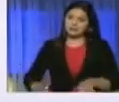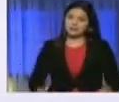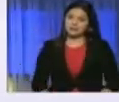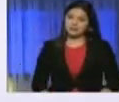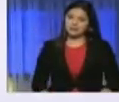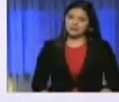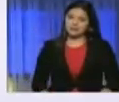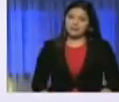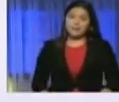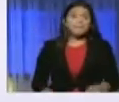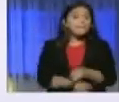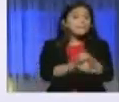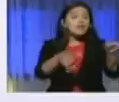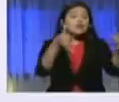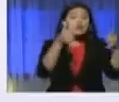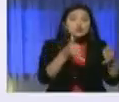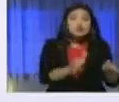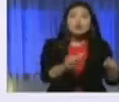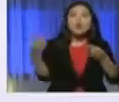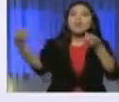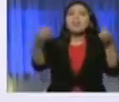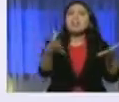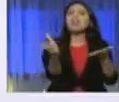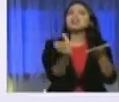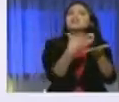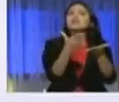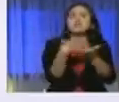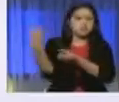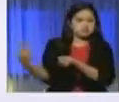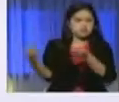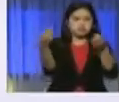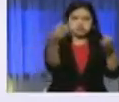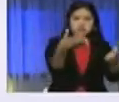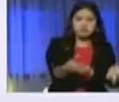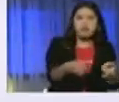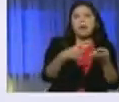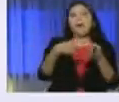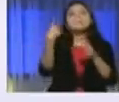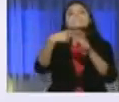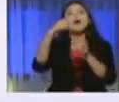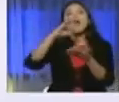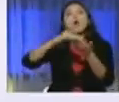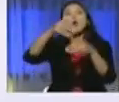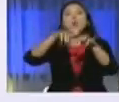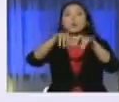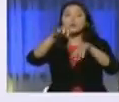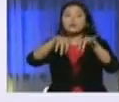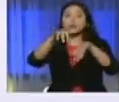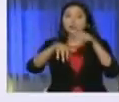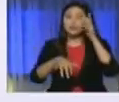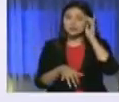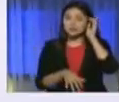y que a sus hijos le den todos los libros y le den su computadora?